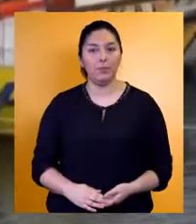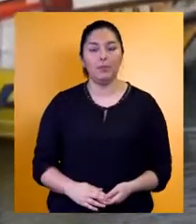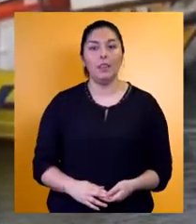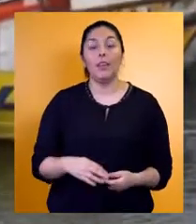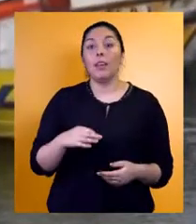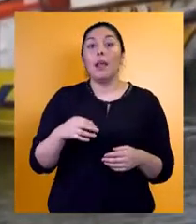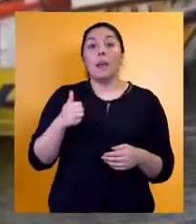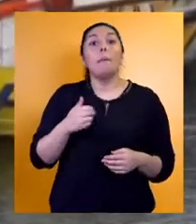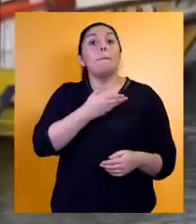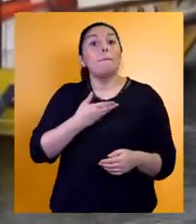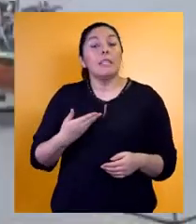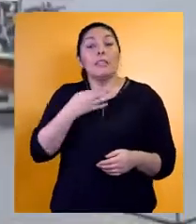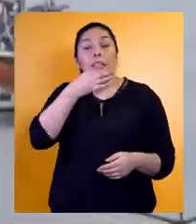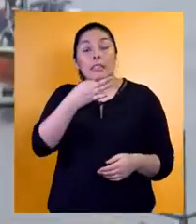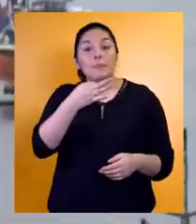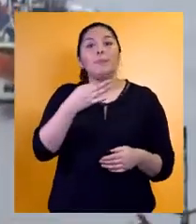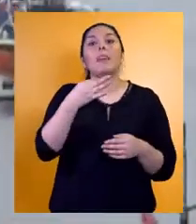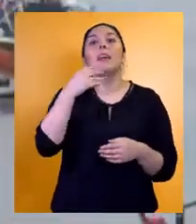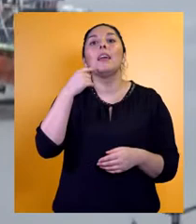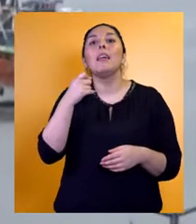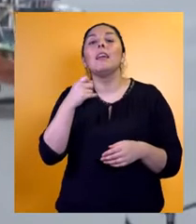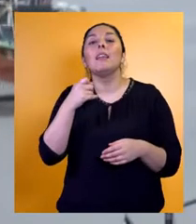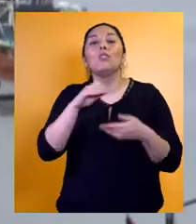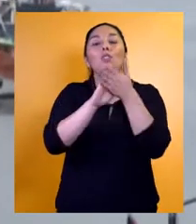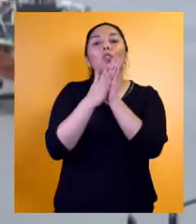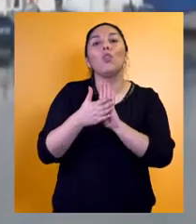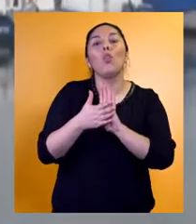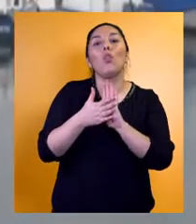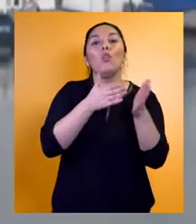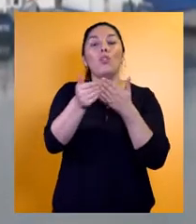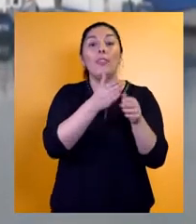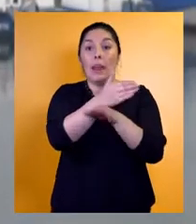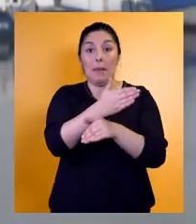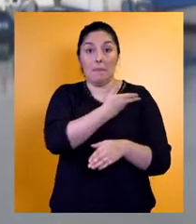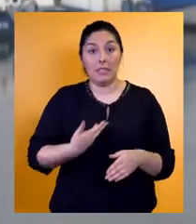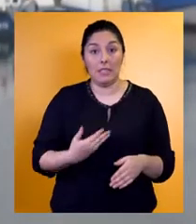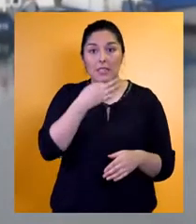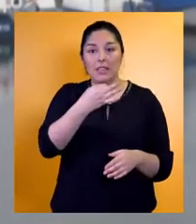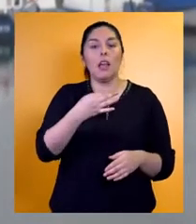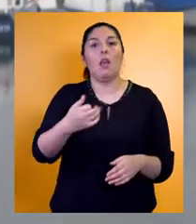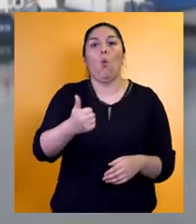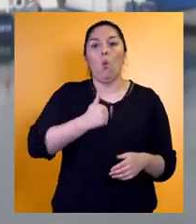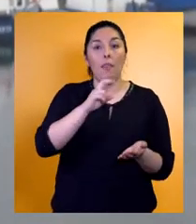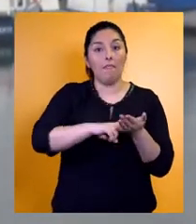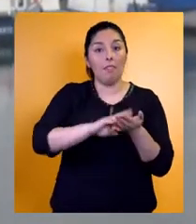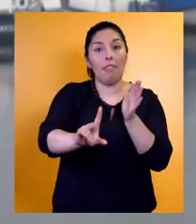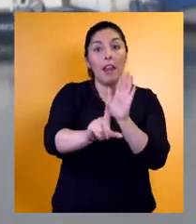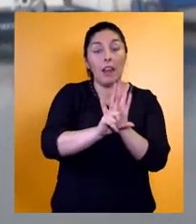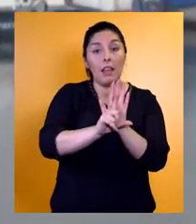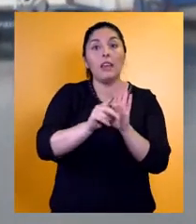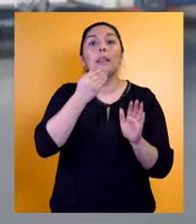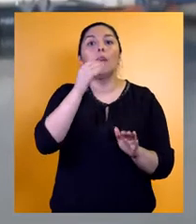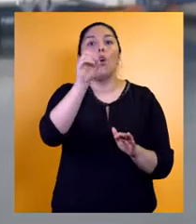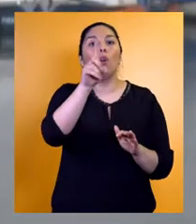CONDEP dijo que le recordarán a los parlamentarios sus promesas de anular la ley de pesca para que cumplan con su palabra, entre ellos la de Manuel José